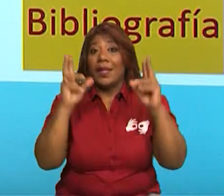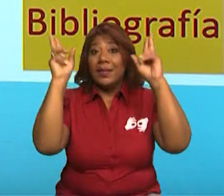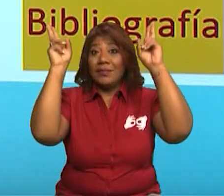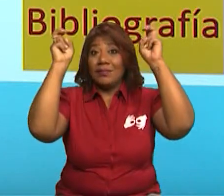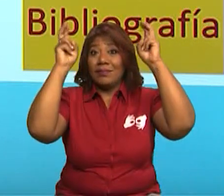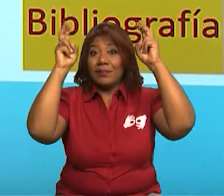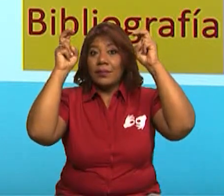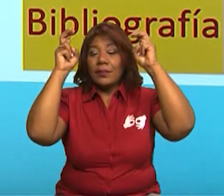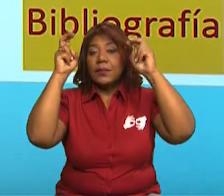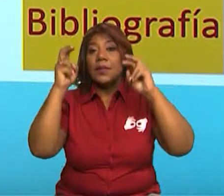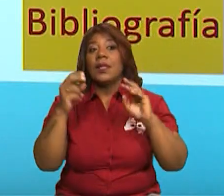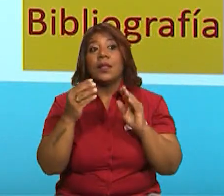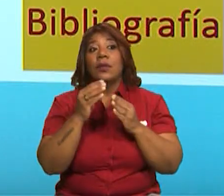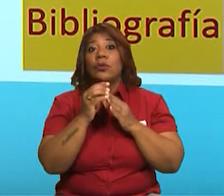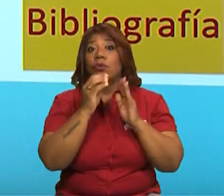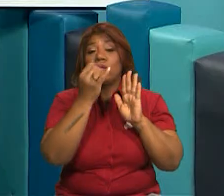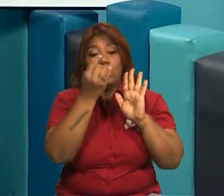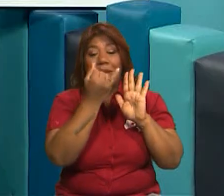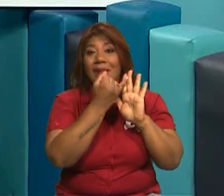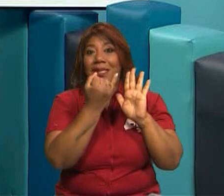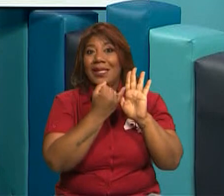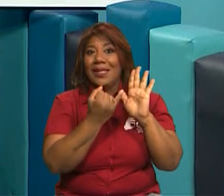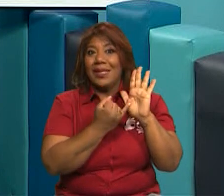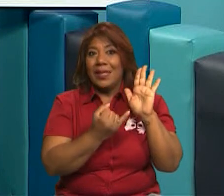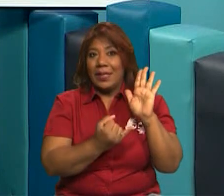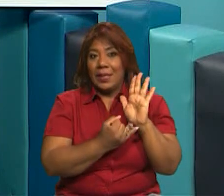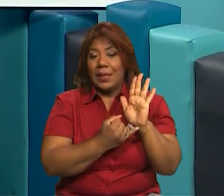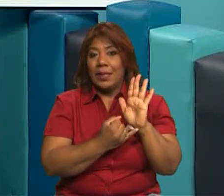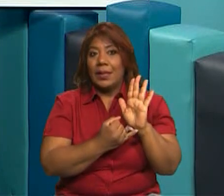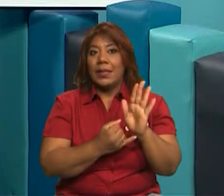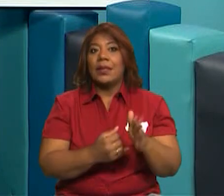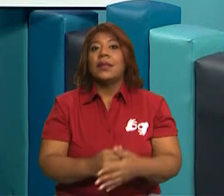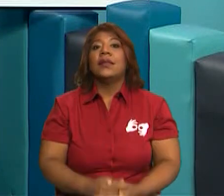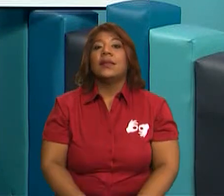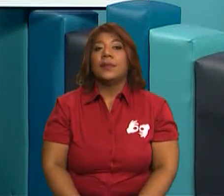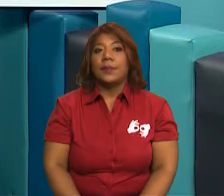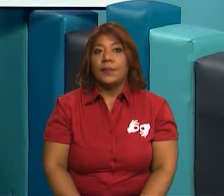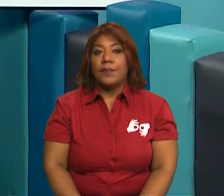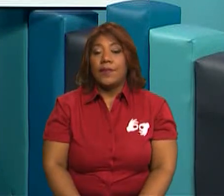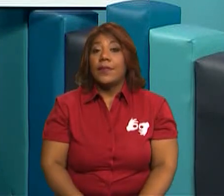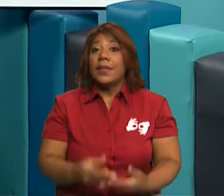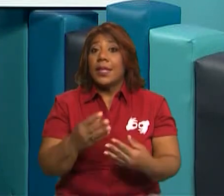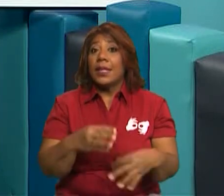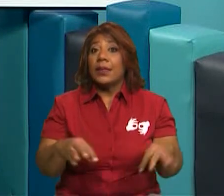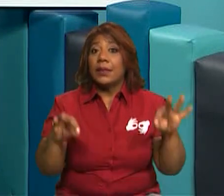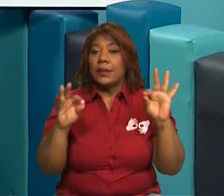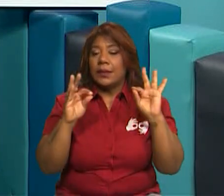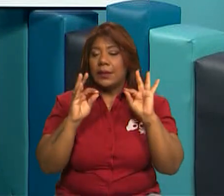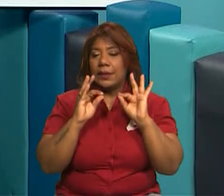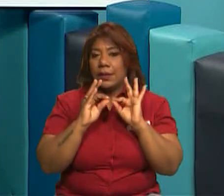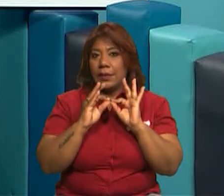paratextos icónicos y la bibliografía. Y esto viene siendo entonces parte de lo